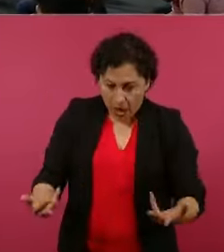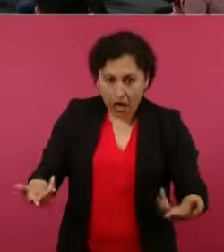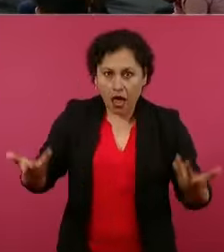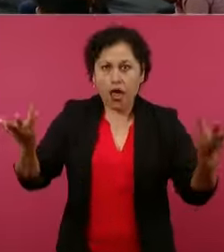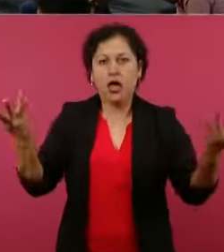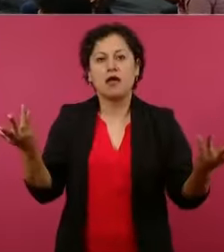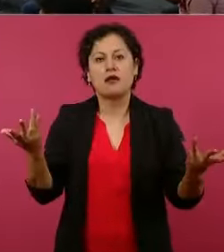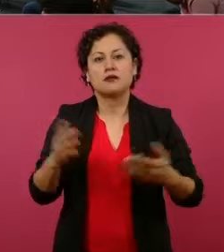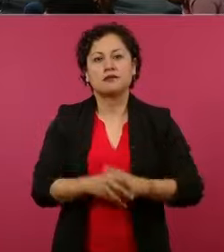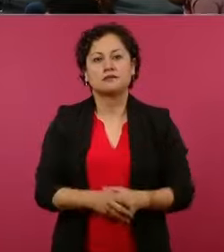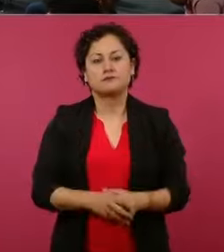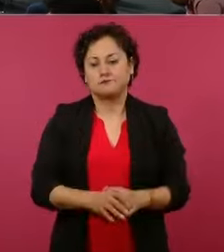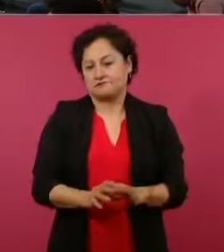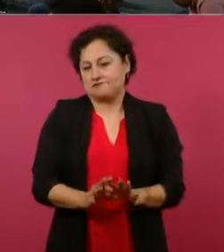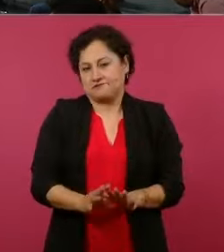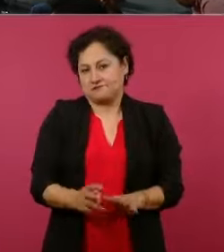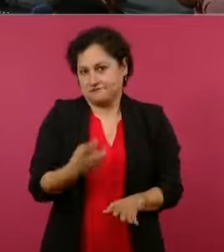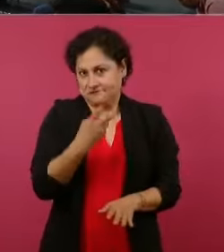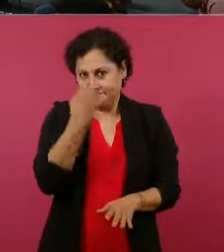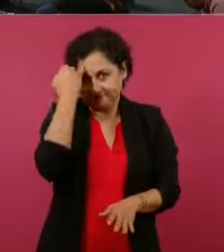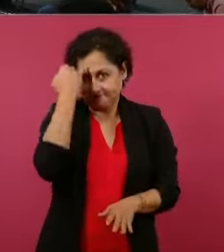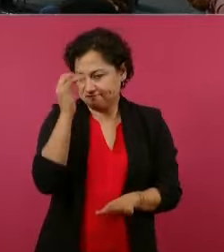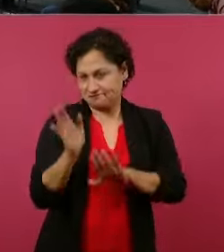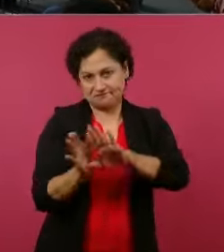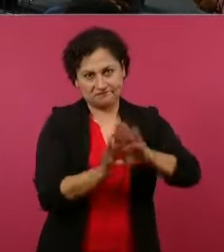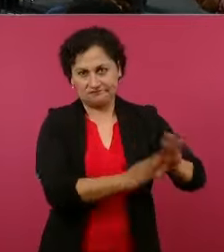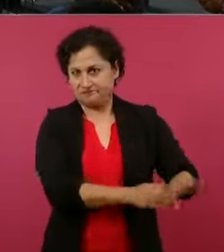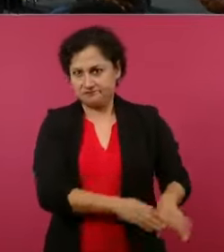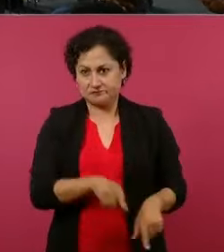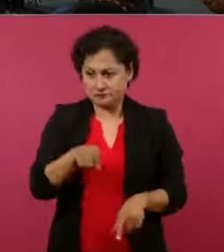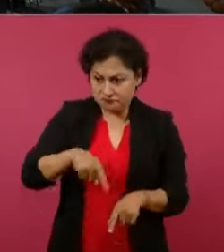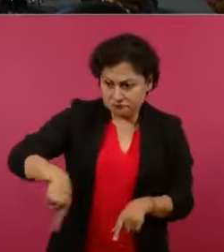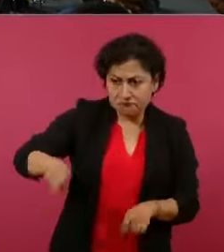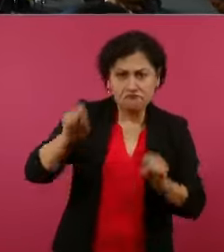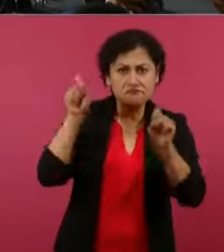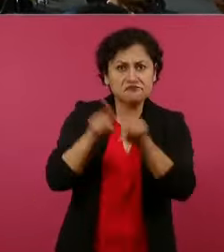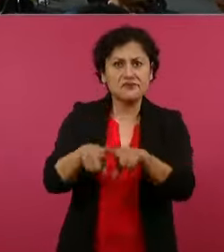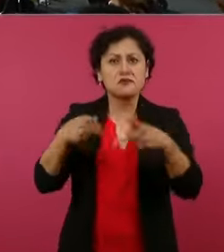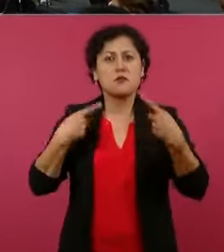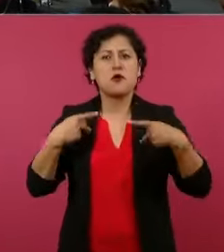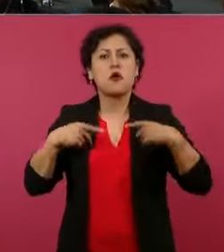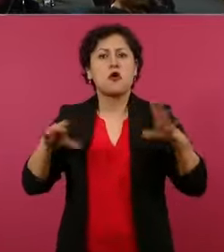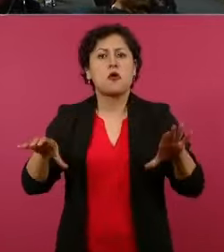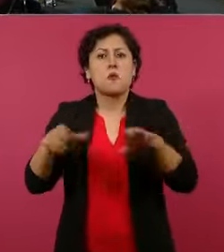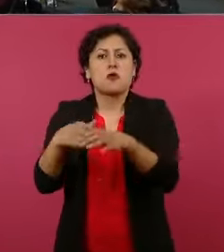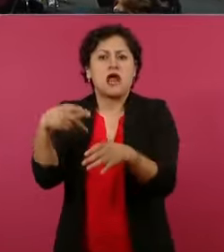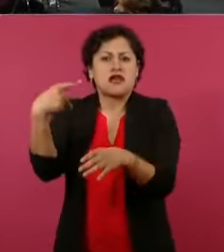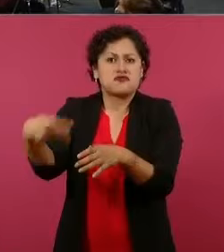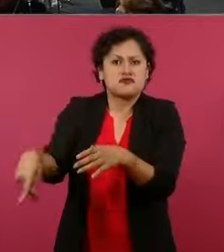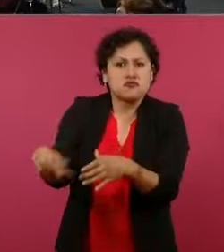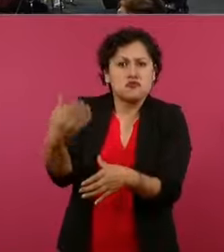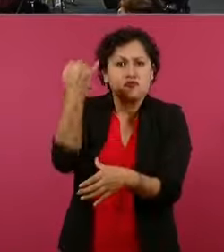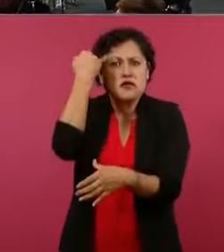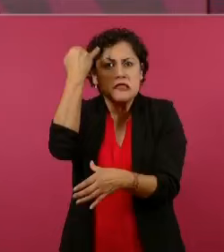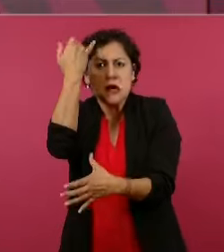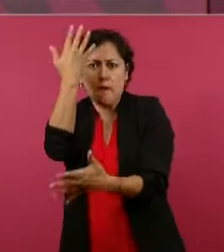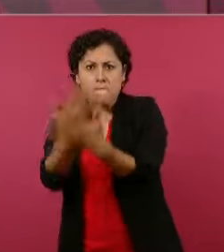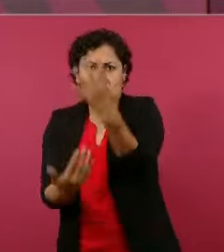no este es su camino bien hecho de concreto